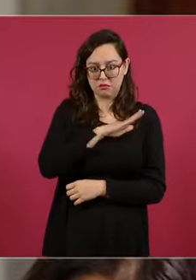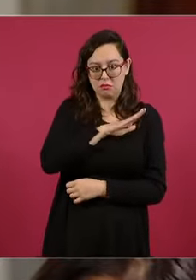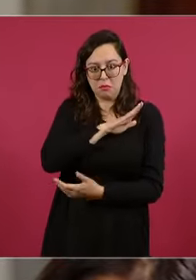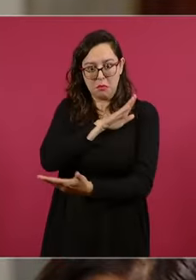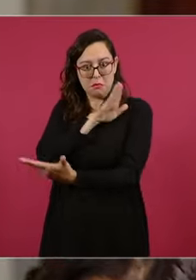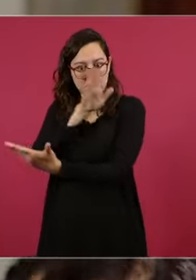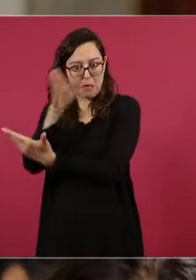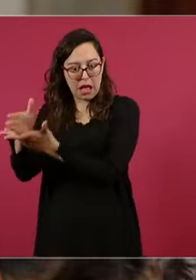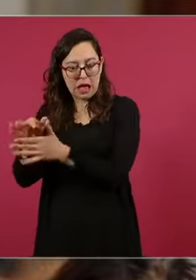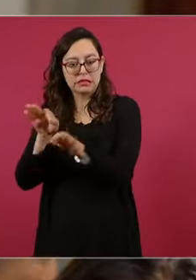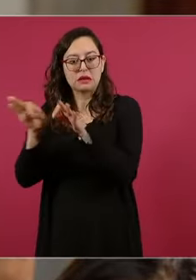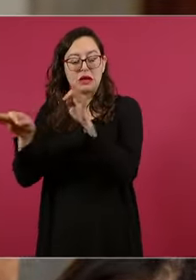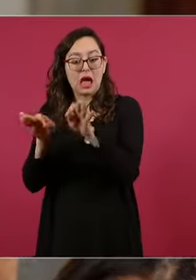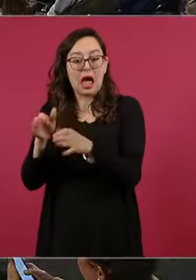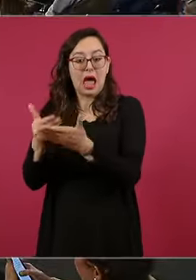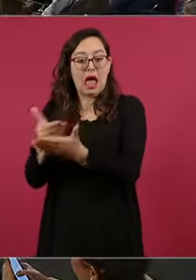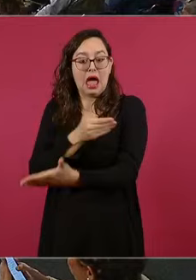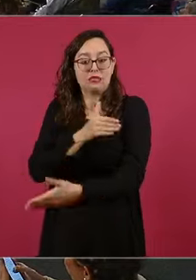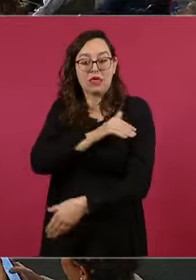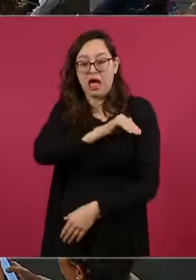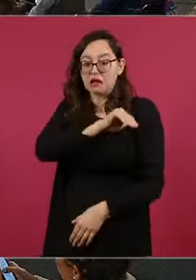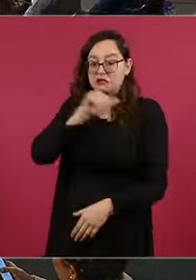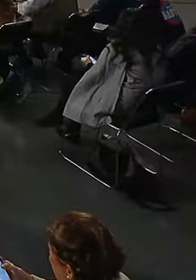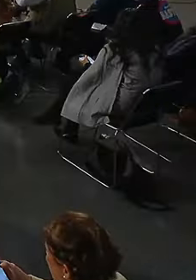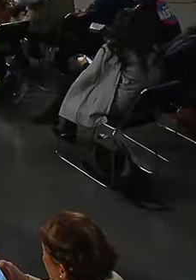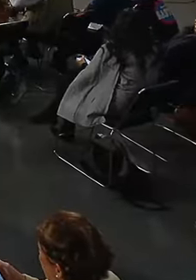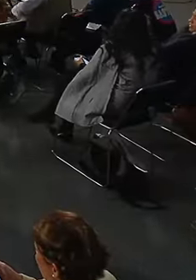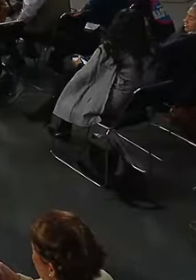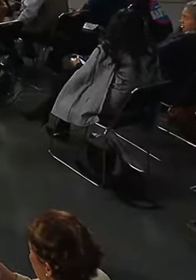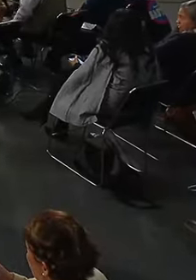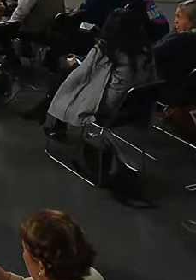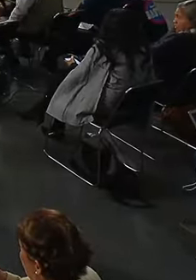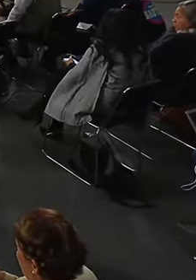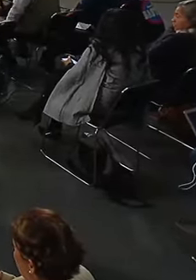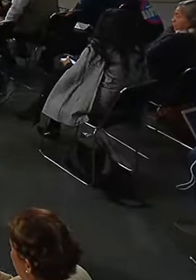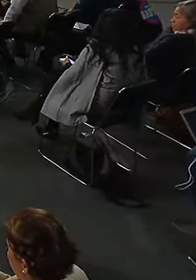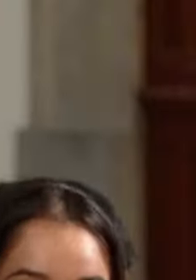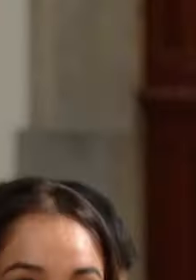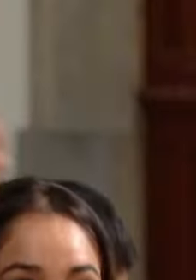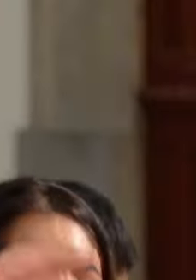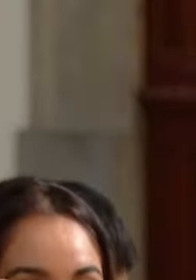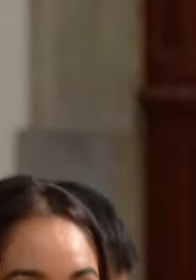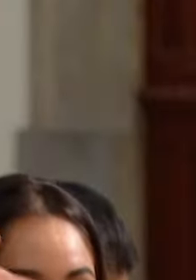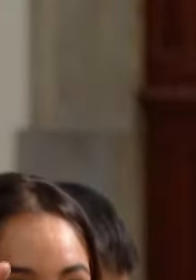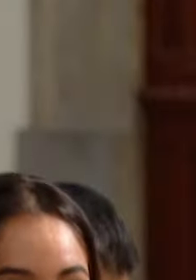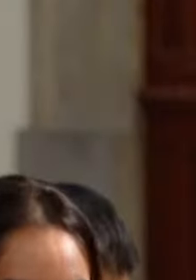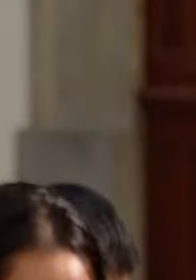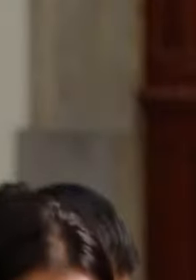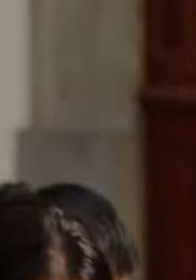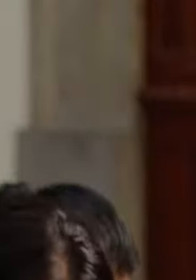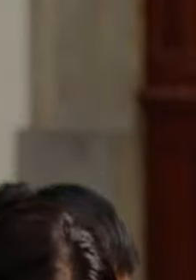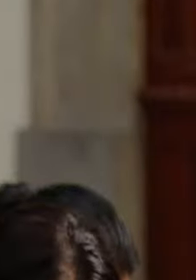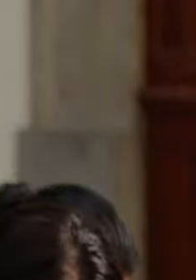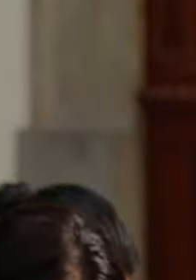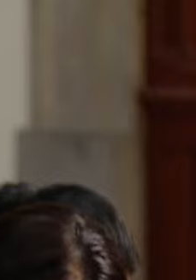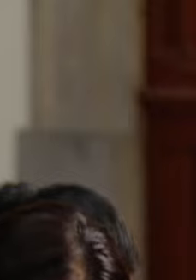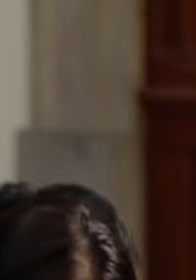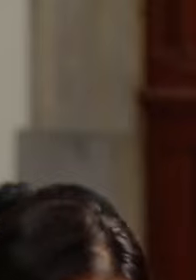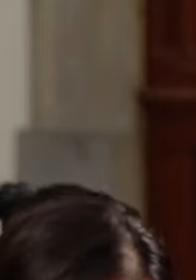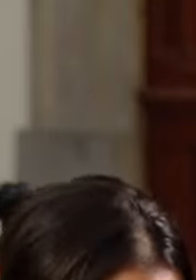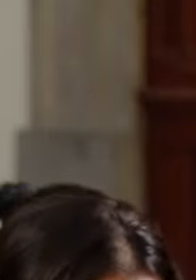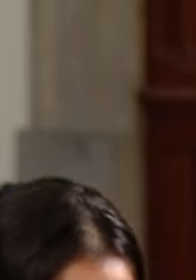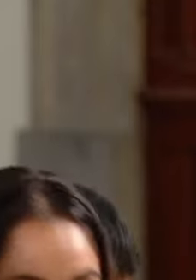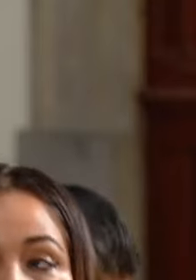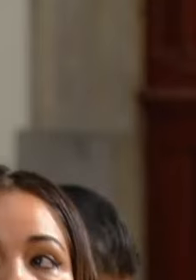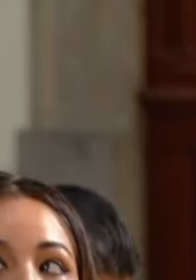lamentablemente sufrió un tremendo accidente, está incapacitado y no le alcanzan los seguros, no le alcanza porque no estaba en el área de trabajo,